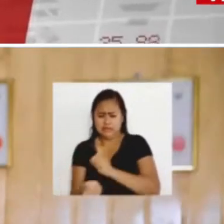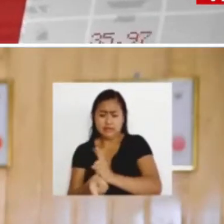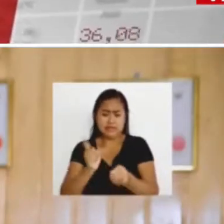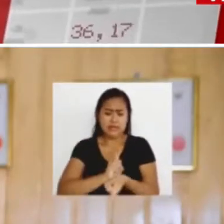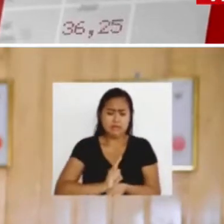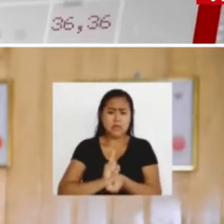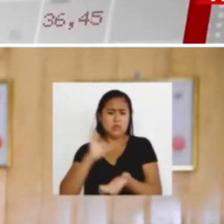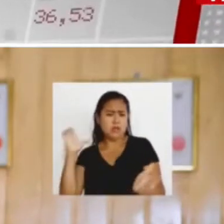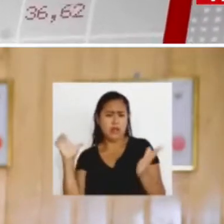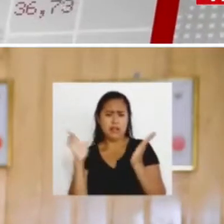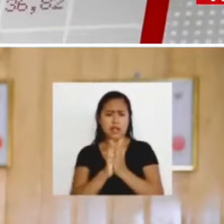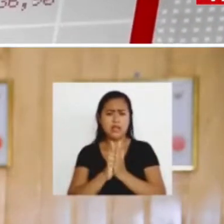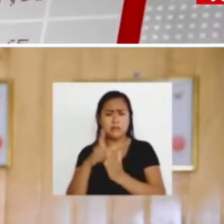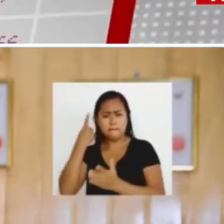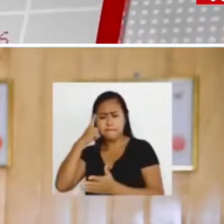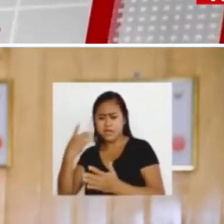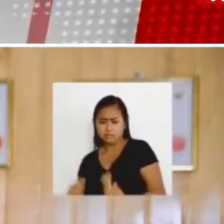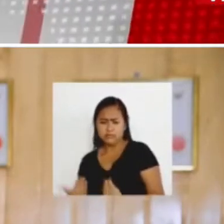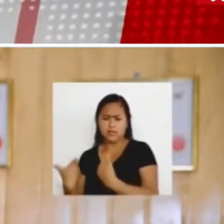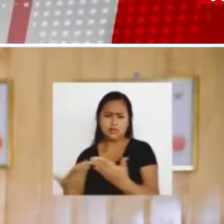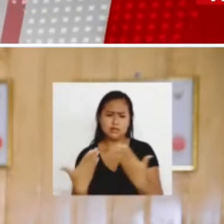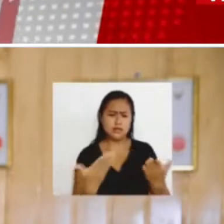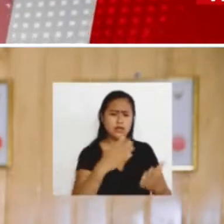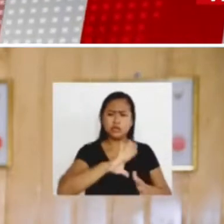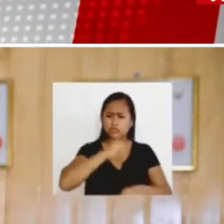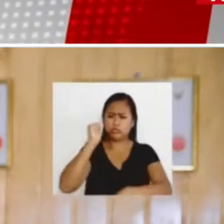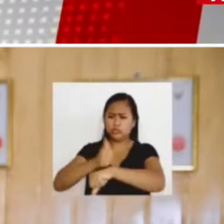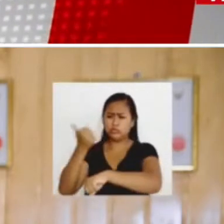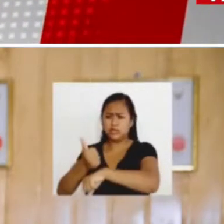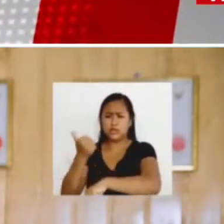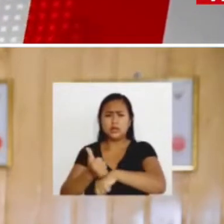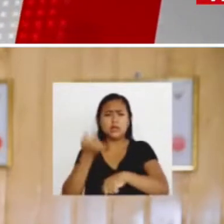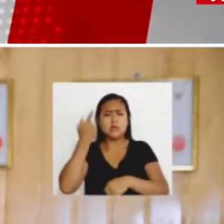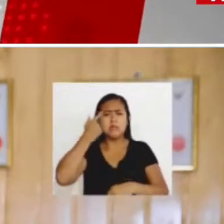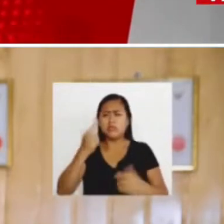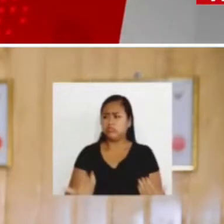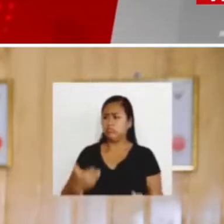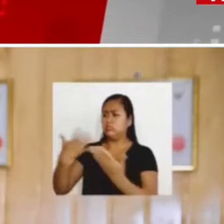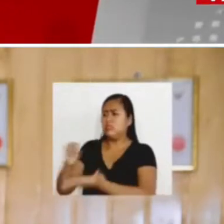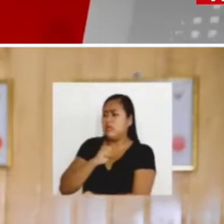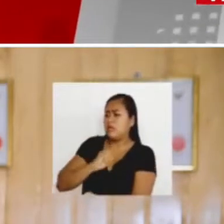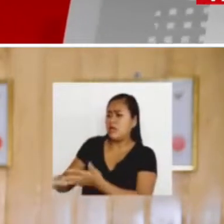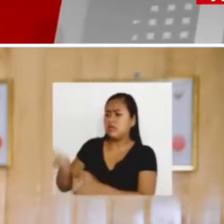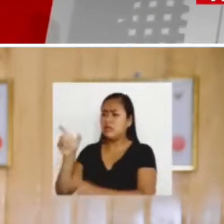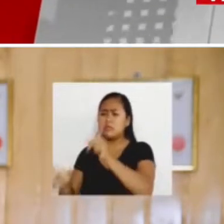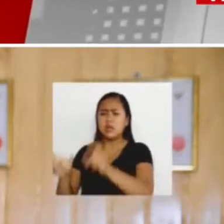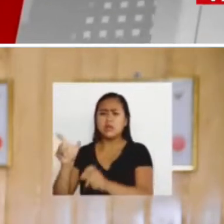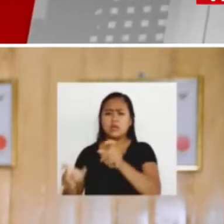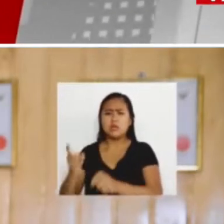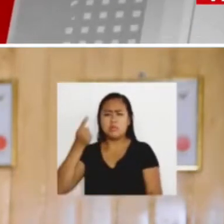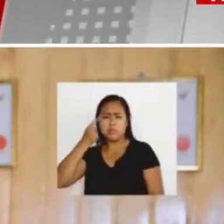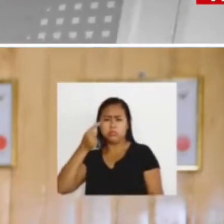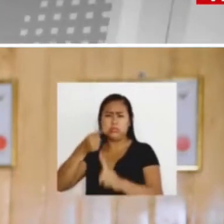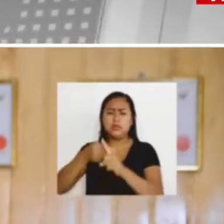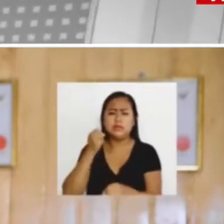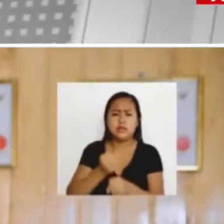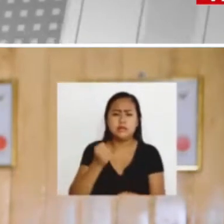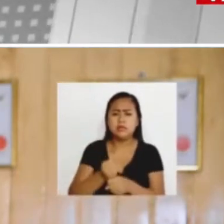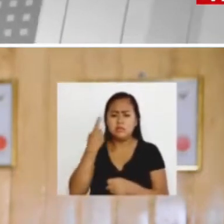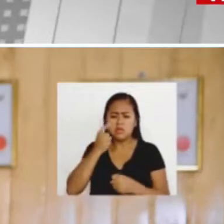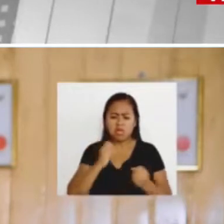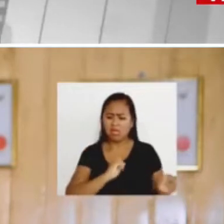hacer negocio. En esta misma situación se encuentran muchos asentamientos humanos de Yurimaguas, doctor Teodoro Flores. Sí, Hugo, mira,